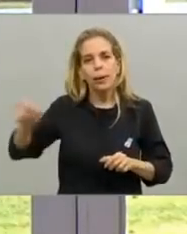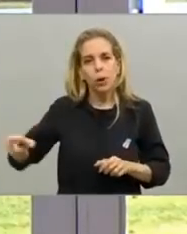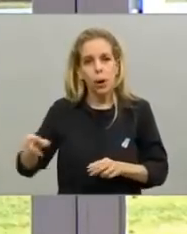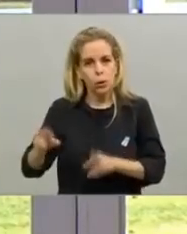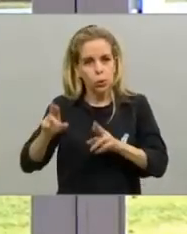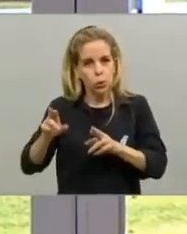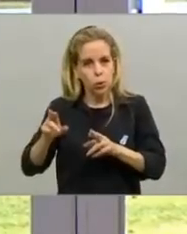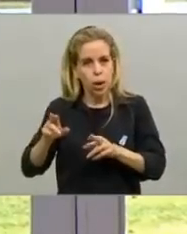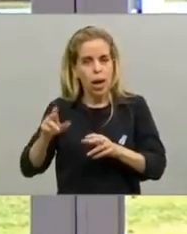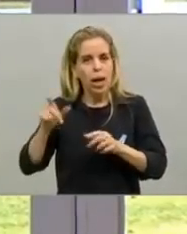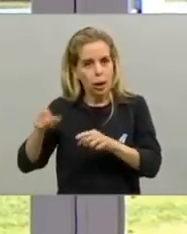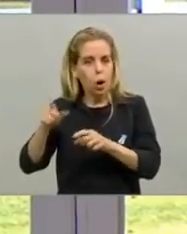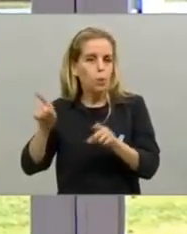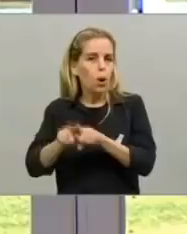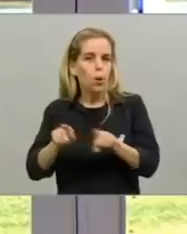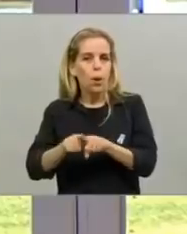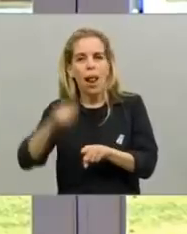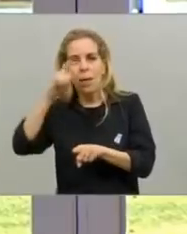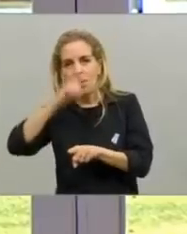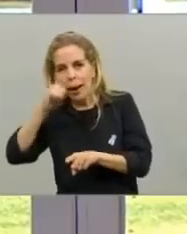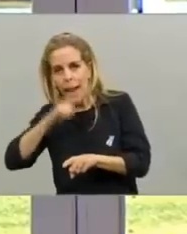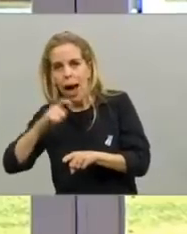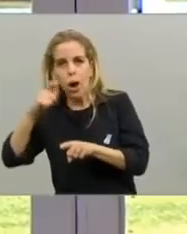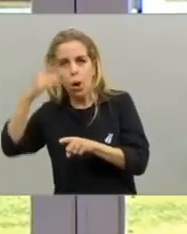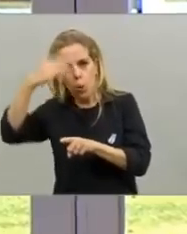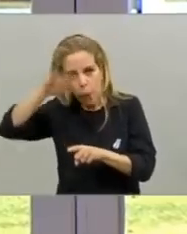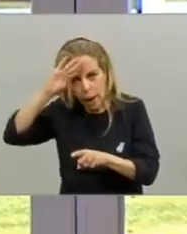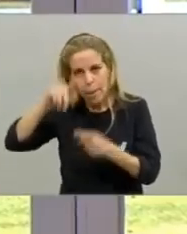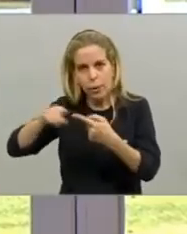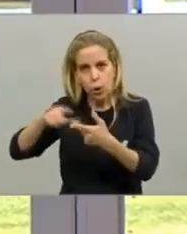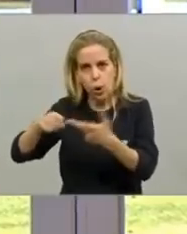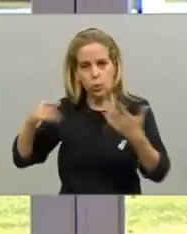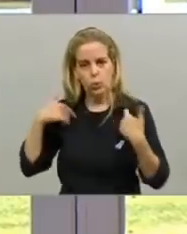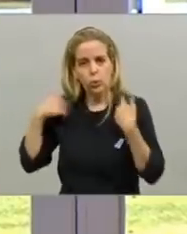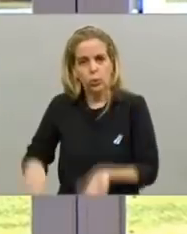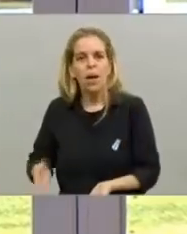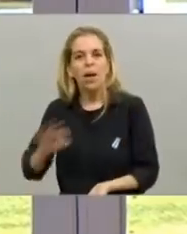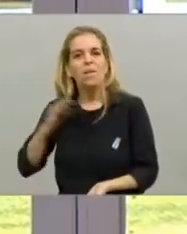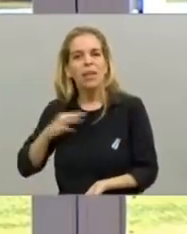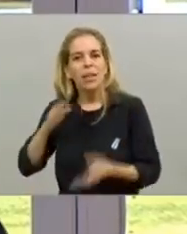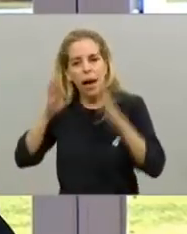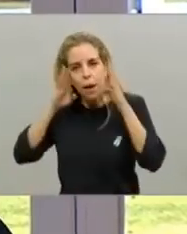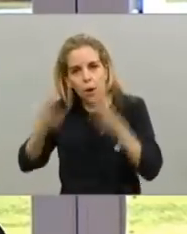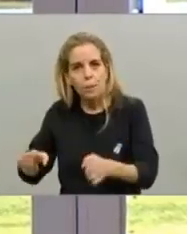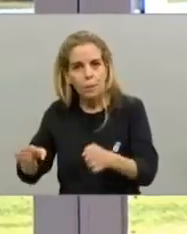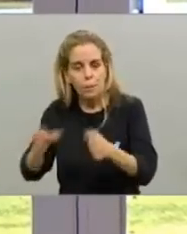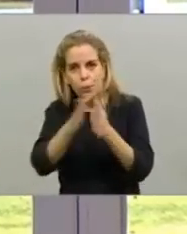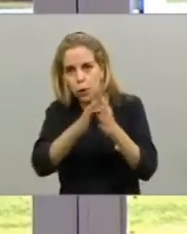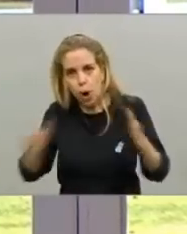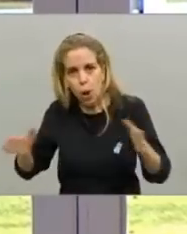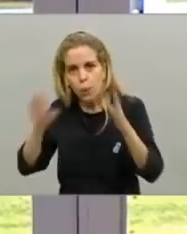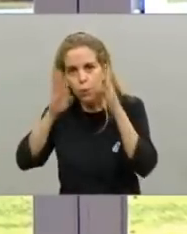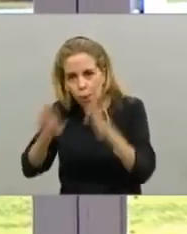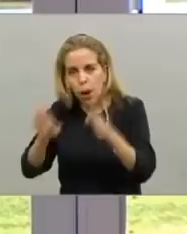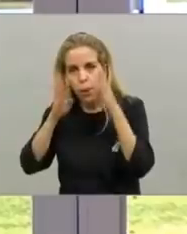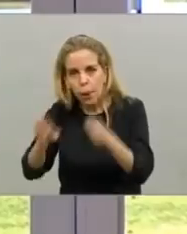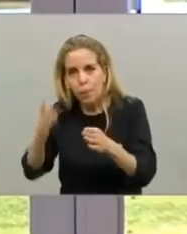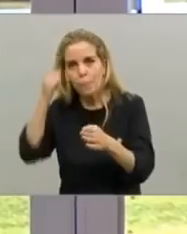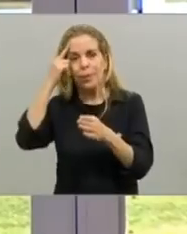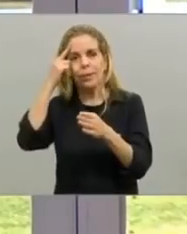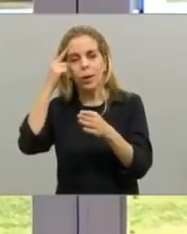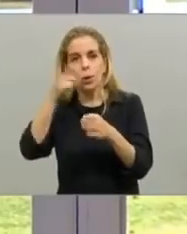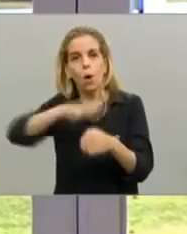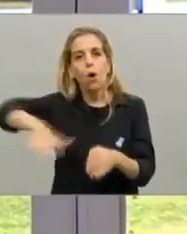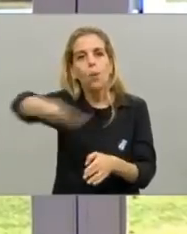como Belgrano, fueron capaces de dedicar toda una vida en pos de la libertad de su